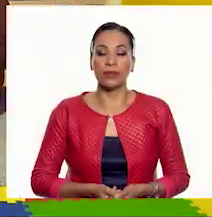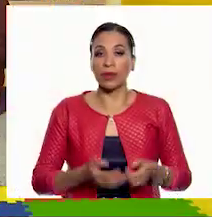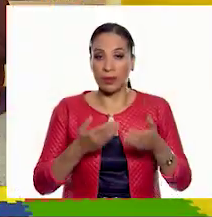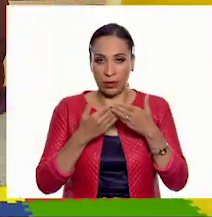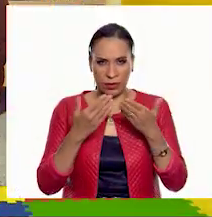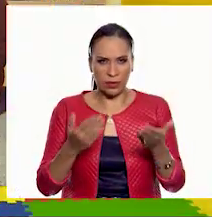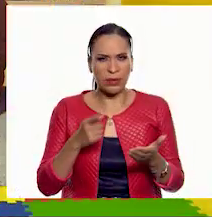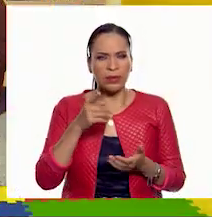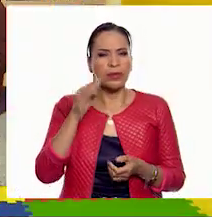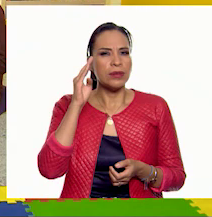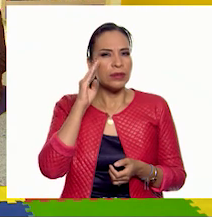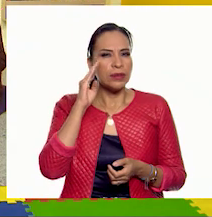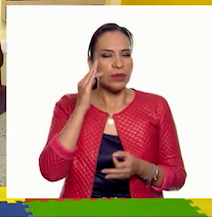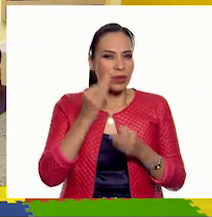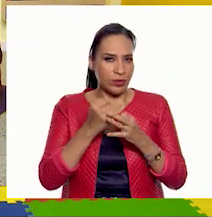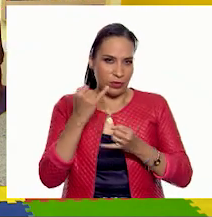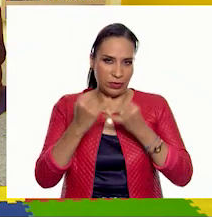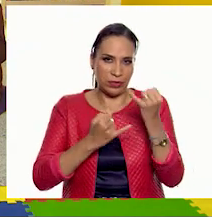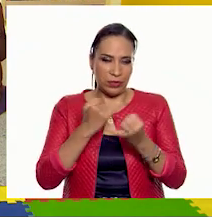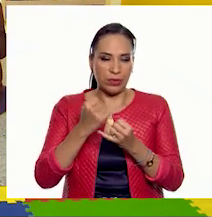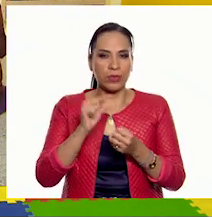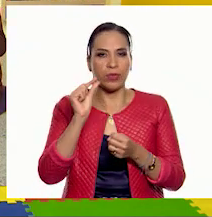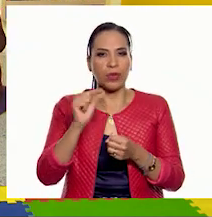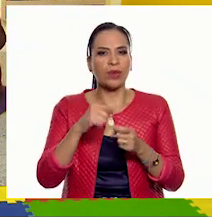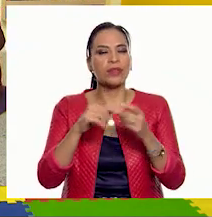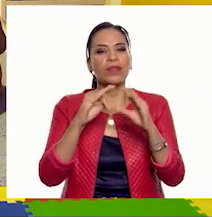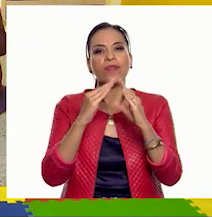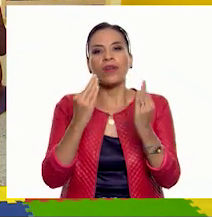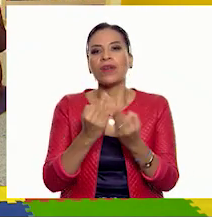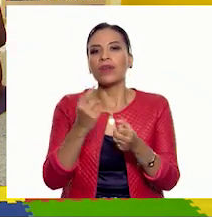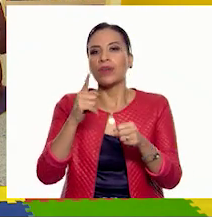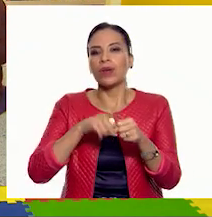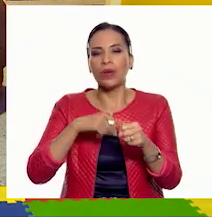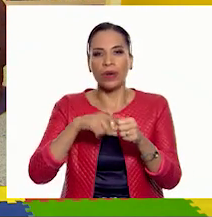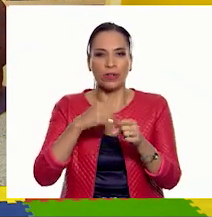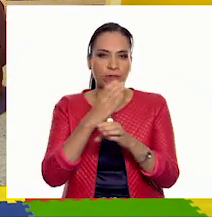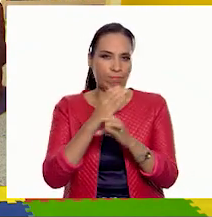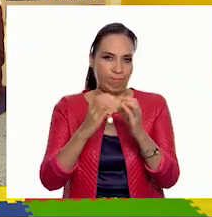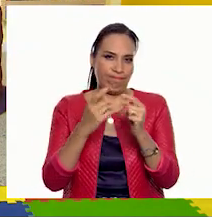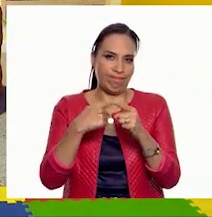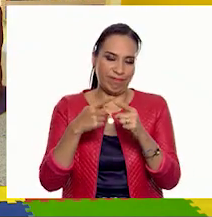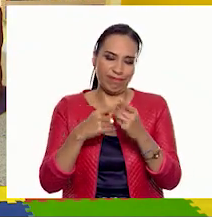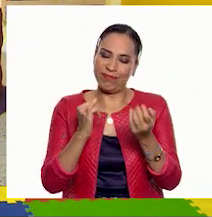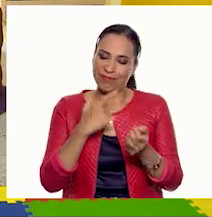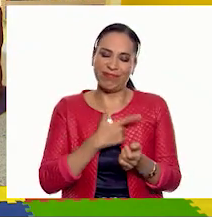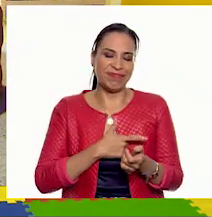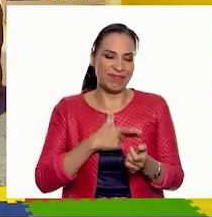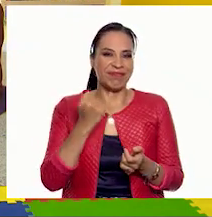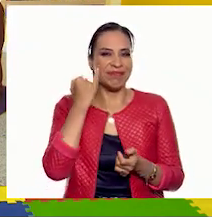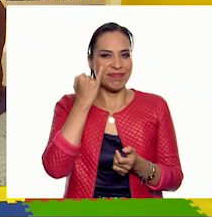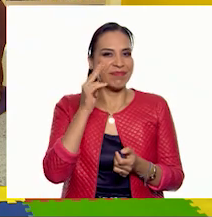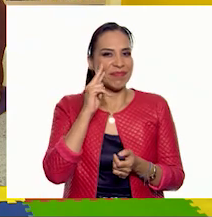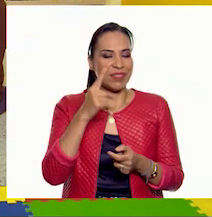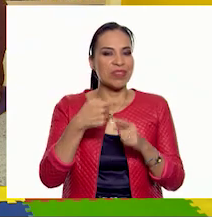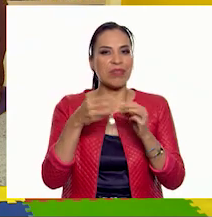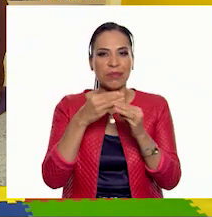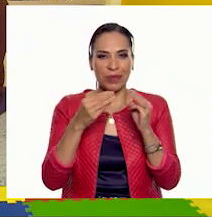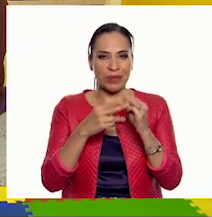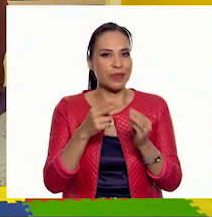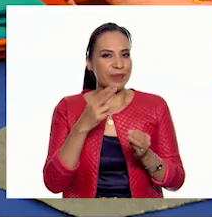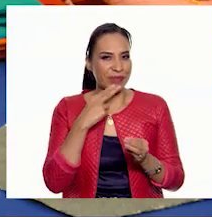Ahora, ¿qué te parece si jugamos un poco con las formas, colores y texturas? Me encanta la idea. ¿Vamos a usar estos